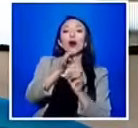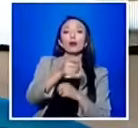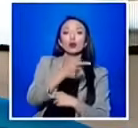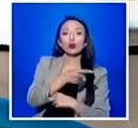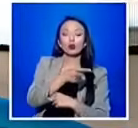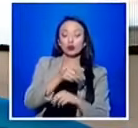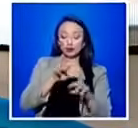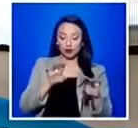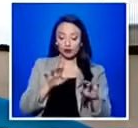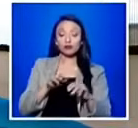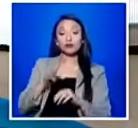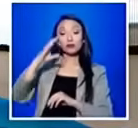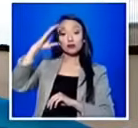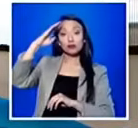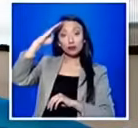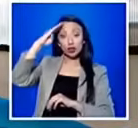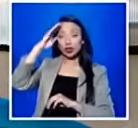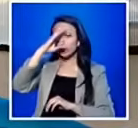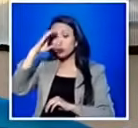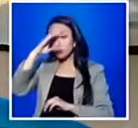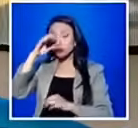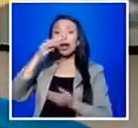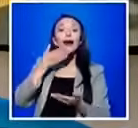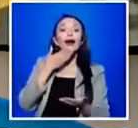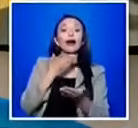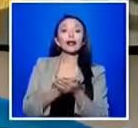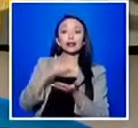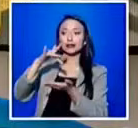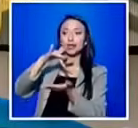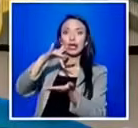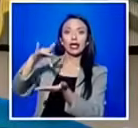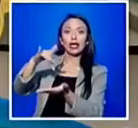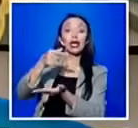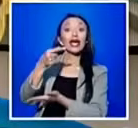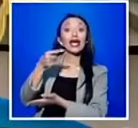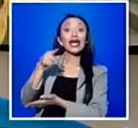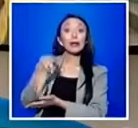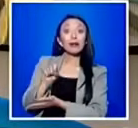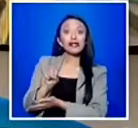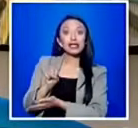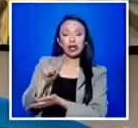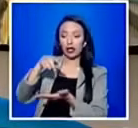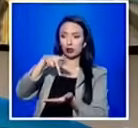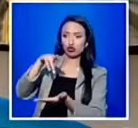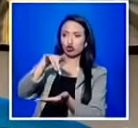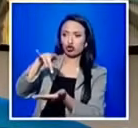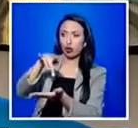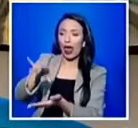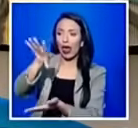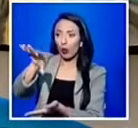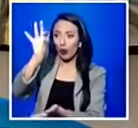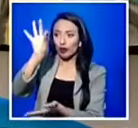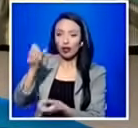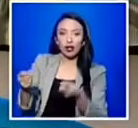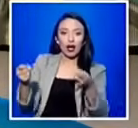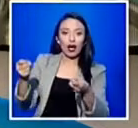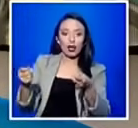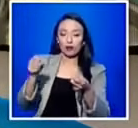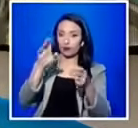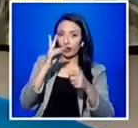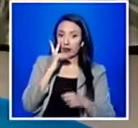Agentes ubicaron la camioneta gracias a la ayuda del GPS que portaba el vehículo. Carlos Luis Carrillo preparó